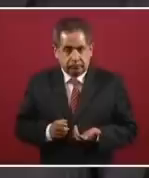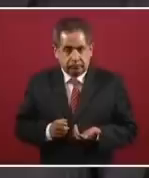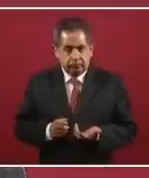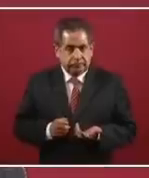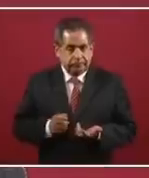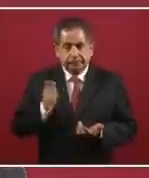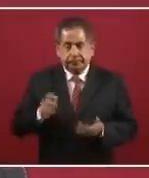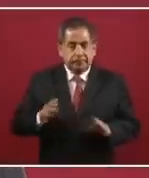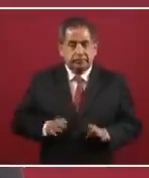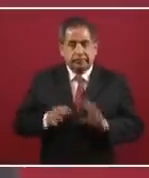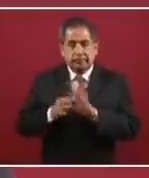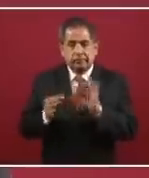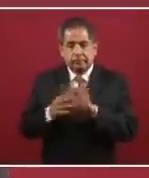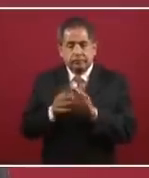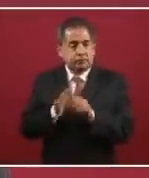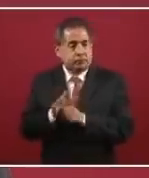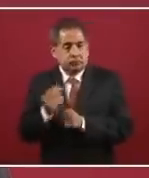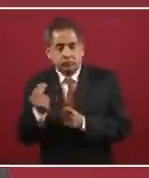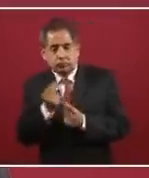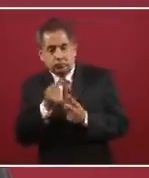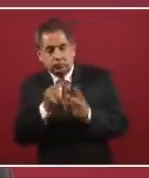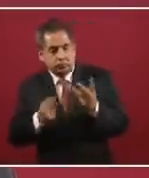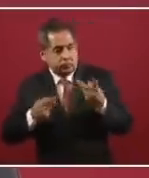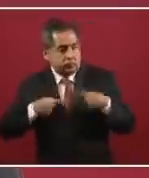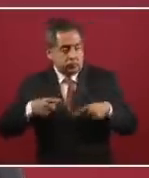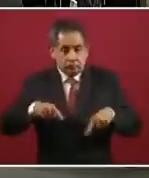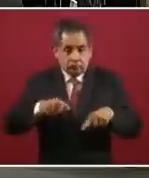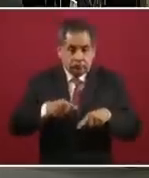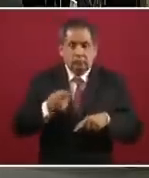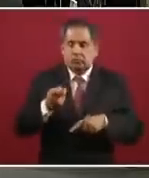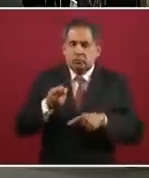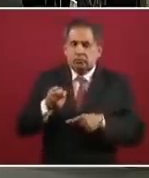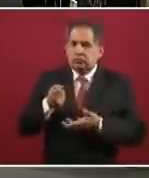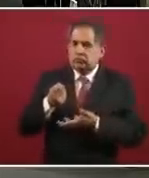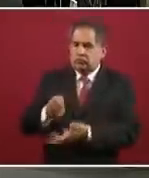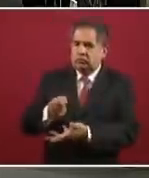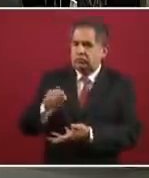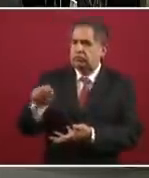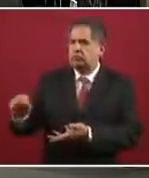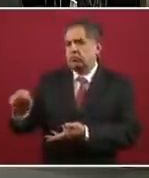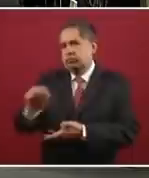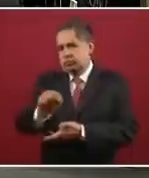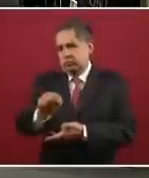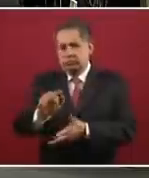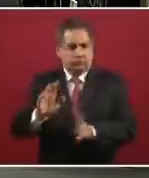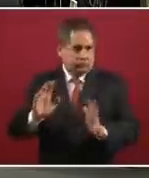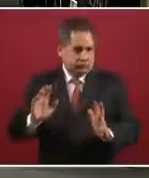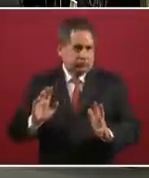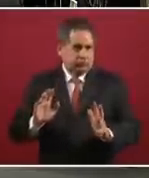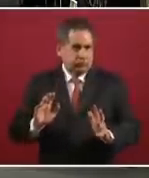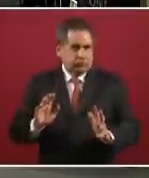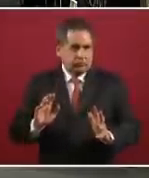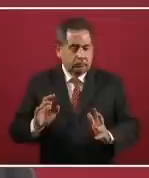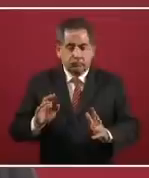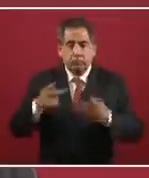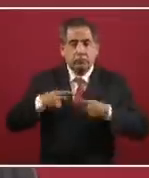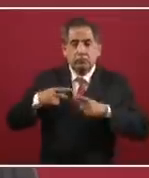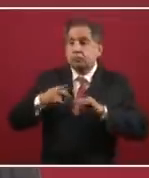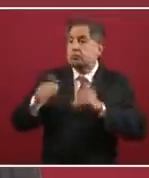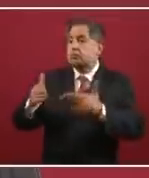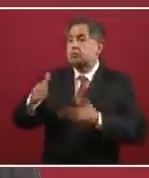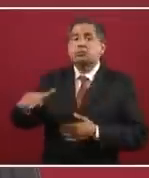de acuerdo también a las necesidades de la gente, que le llegue al